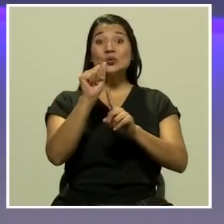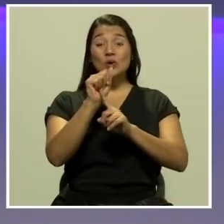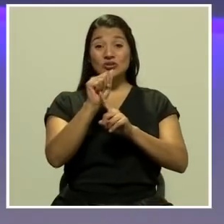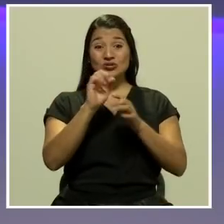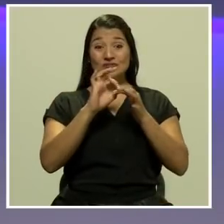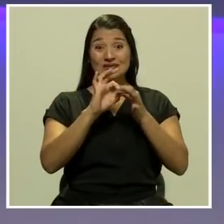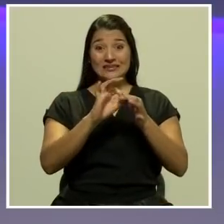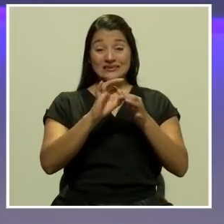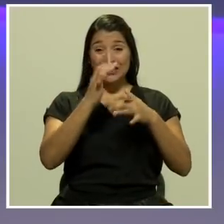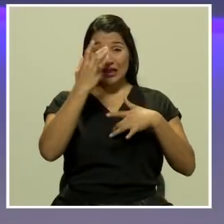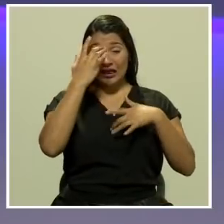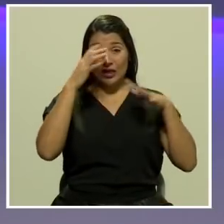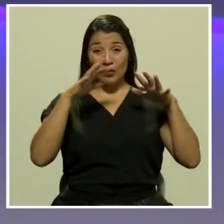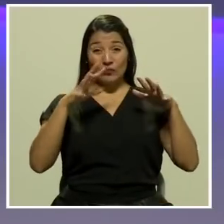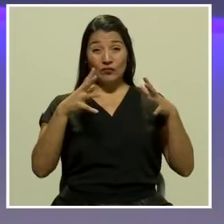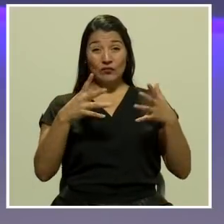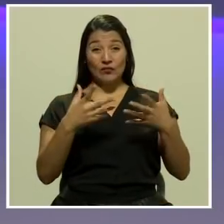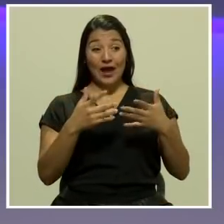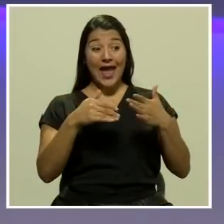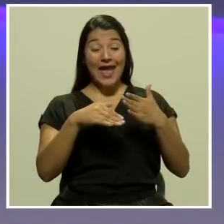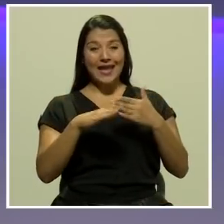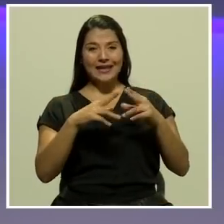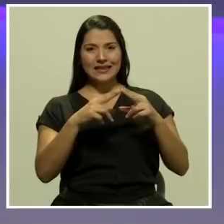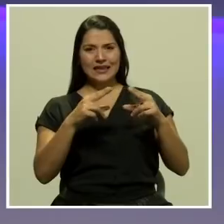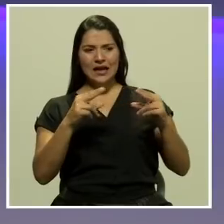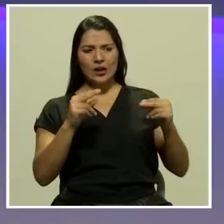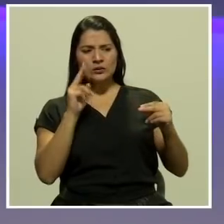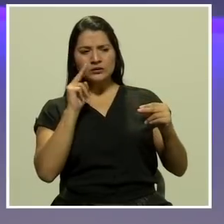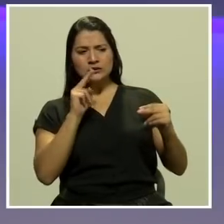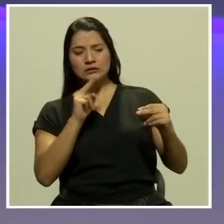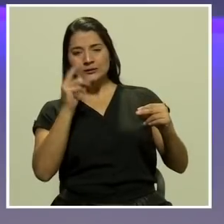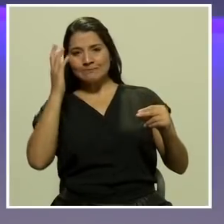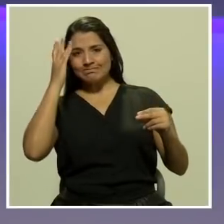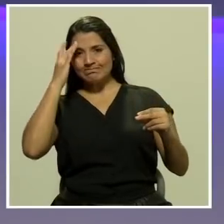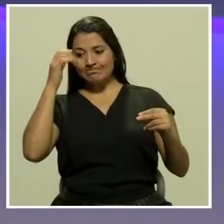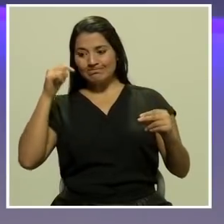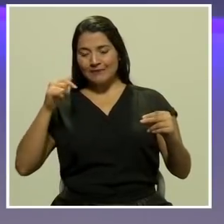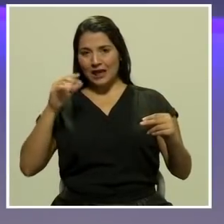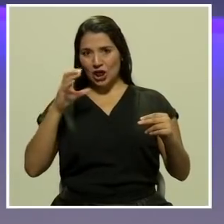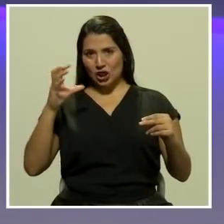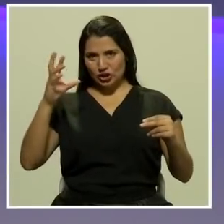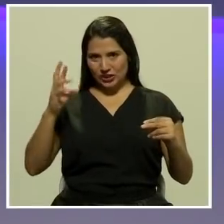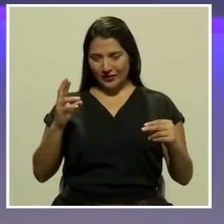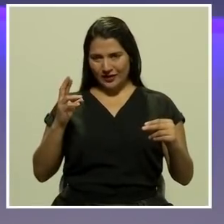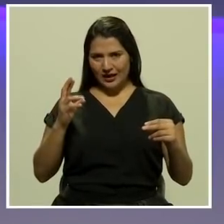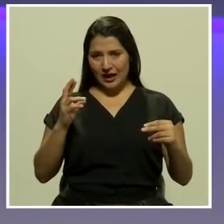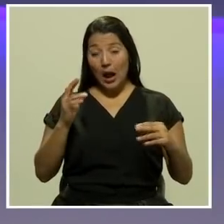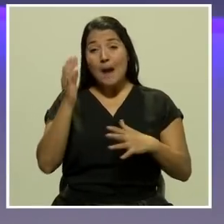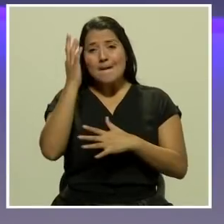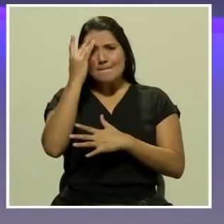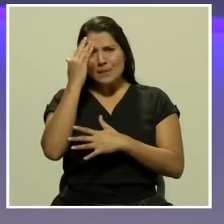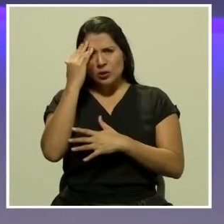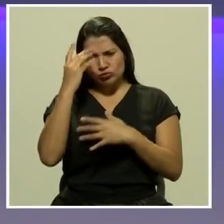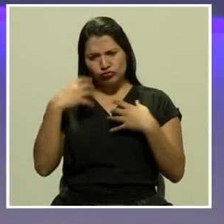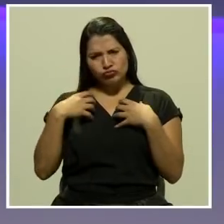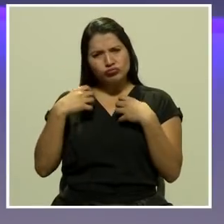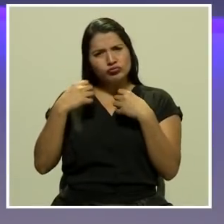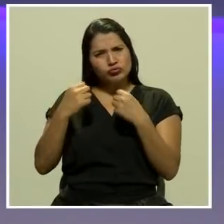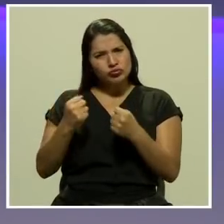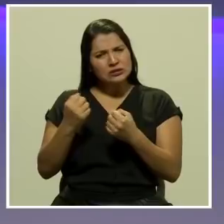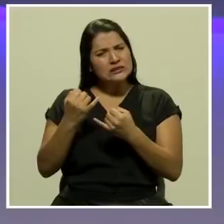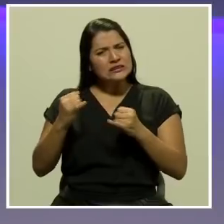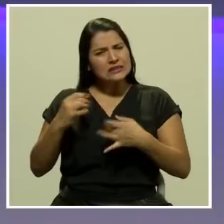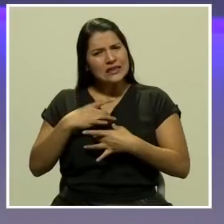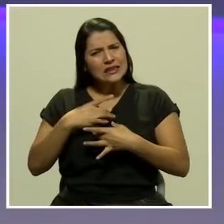causa enorme preocupación en Costa Rica. Preocupación sana y desinteresada por una comunidad